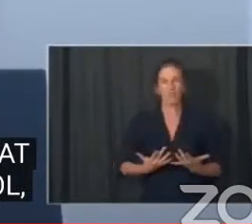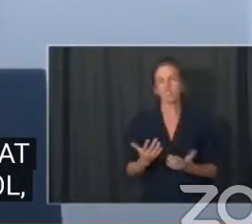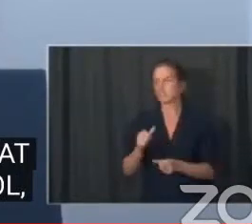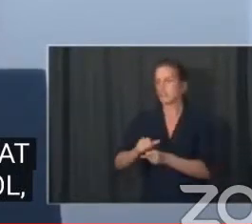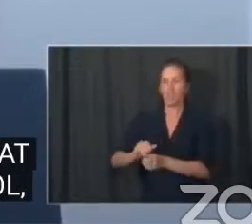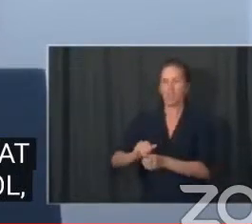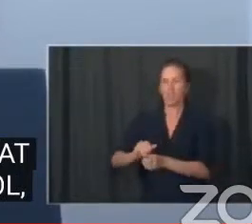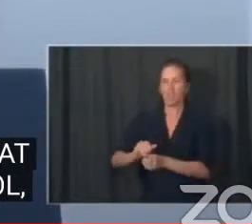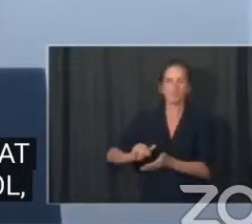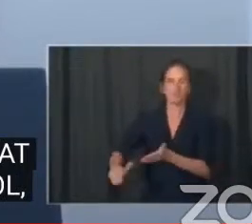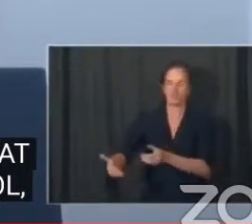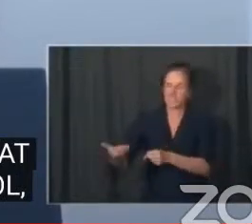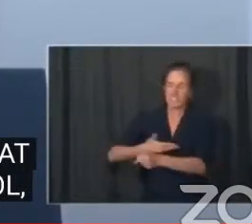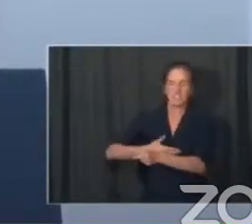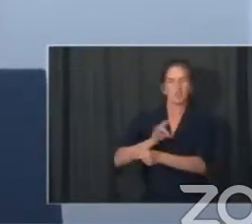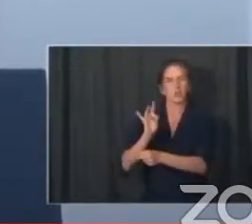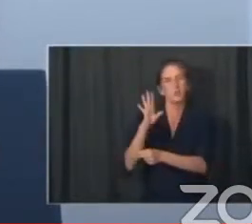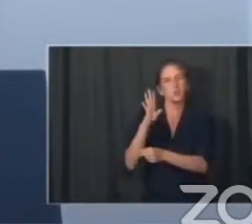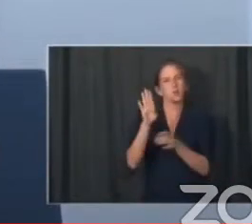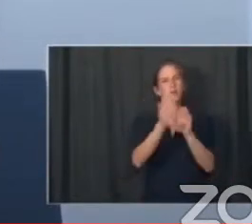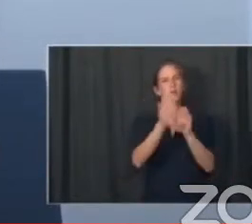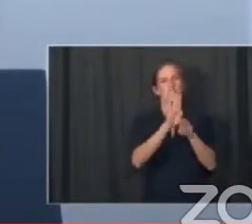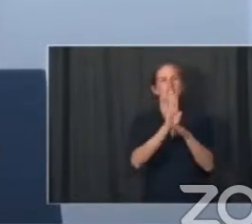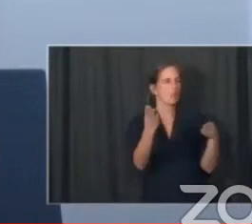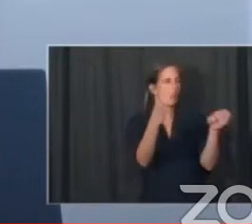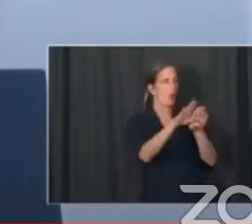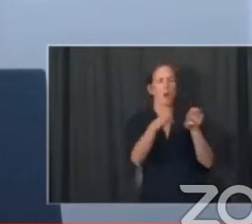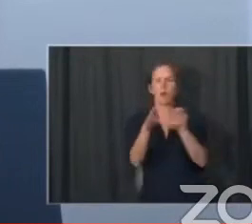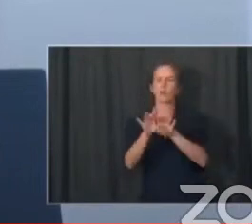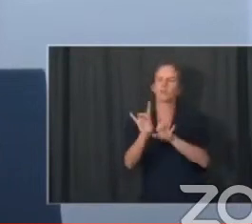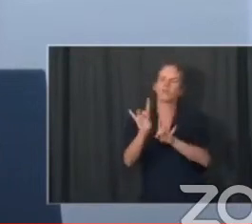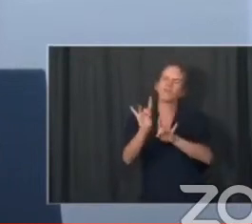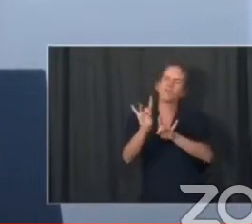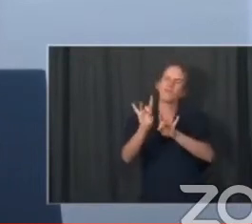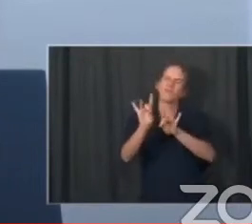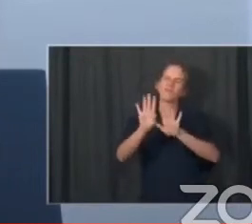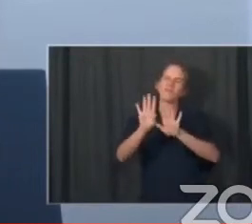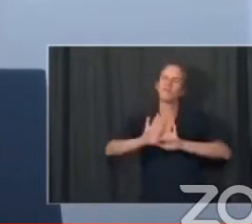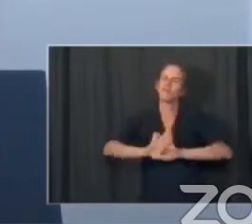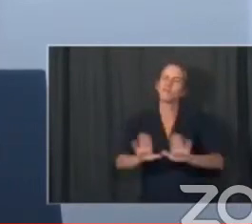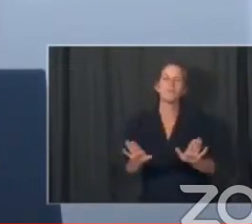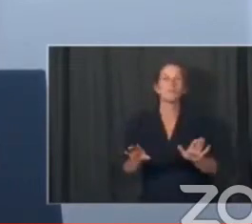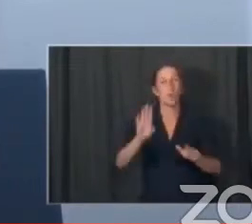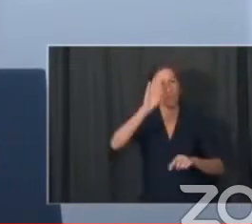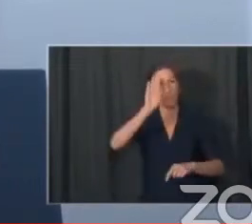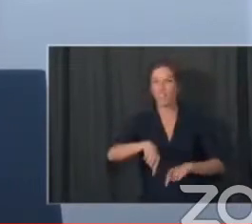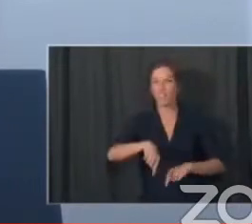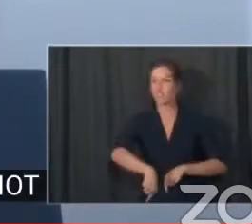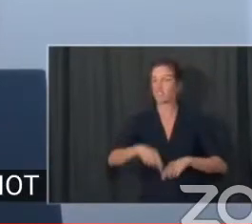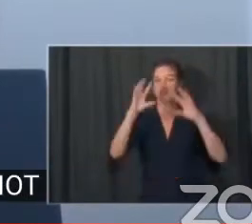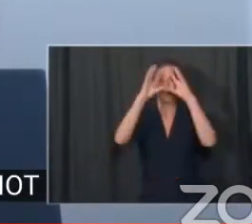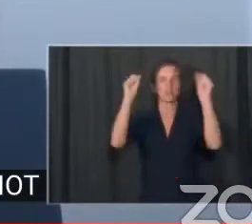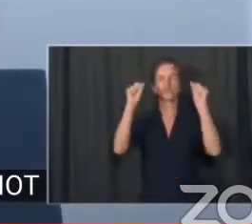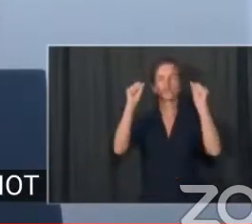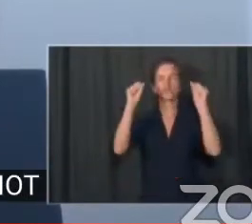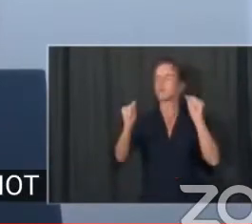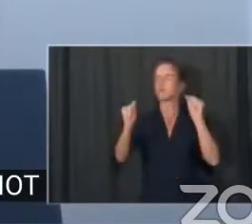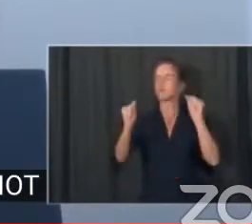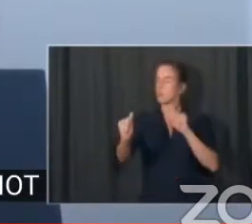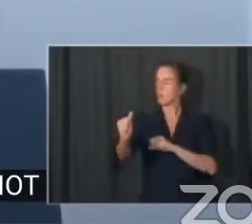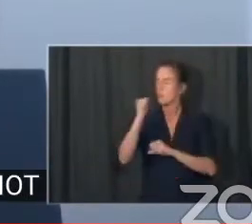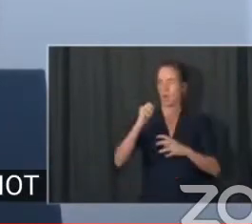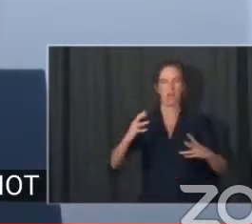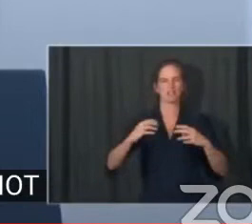es horrible, con el abuso de drogas, el alcohol, la depresión, la pérdida de trabajos, el cierre de muchos negocios. Es